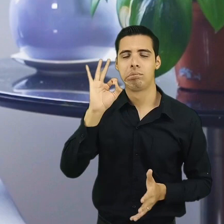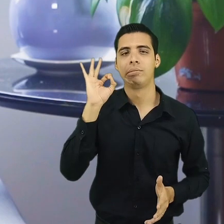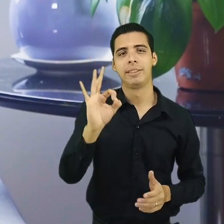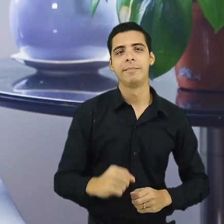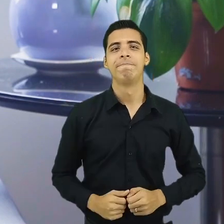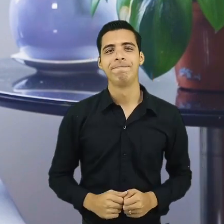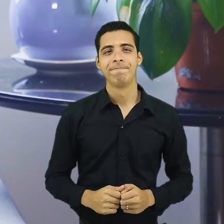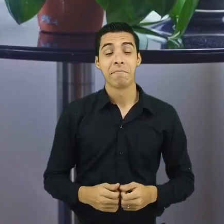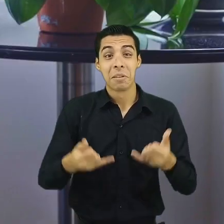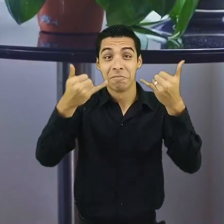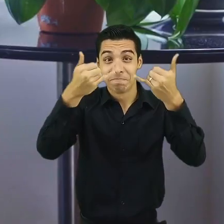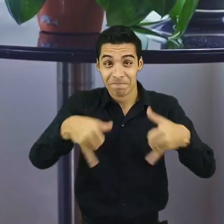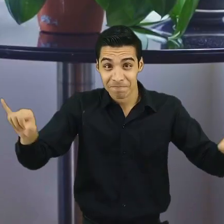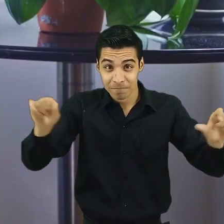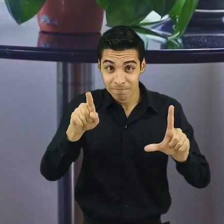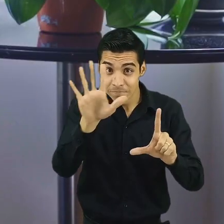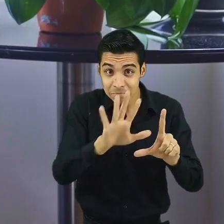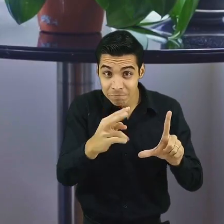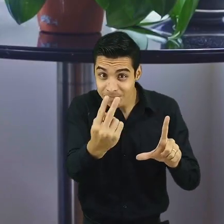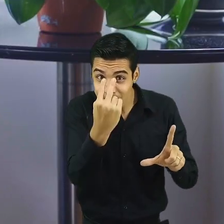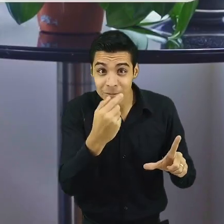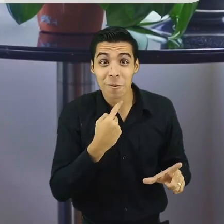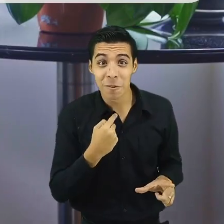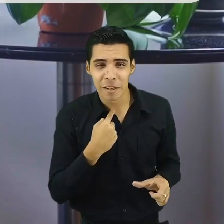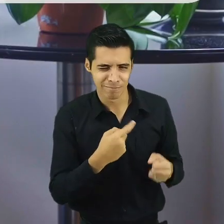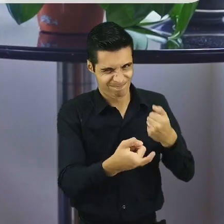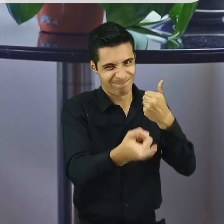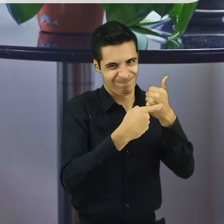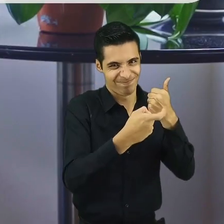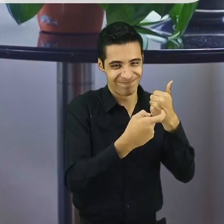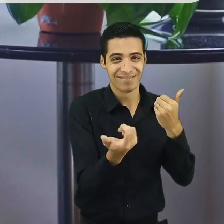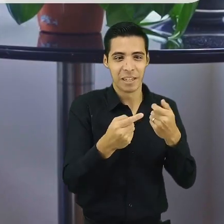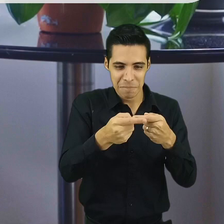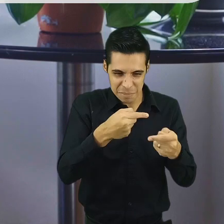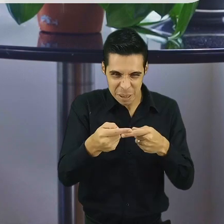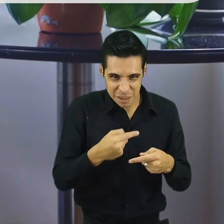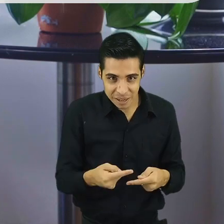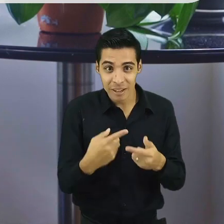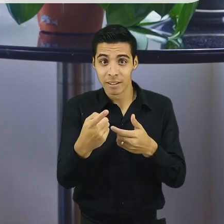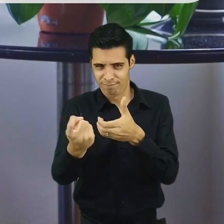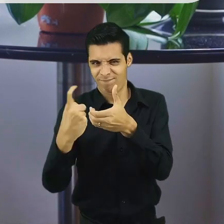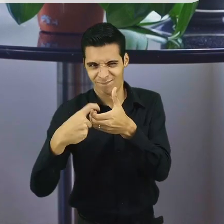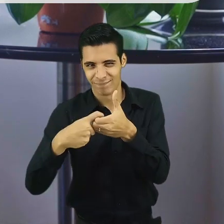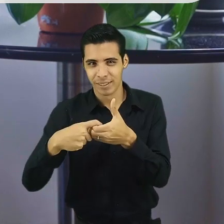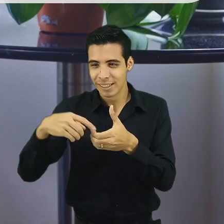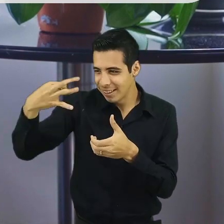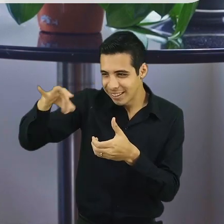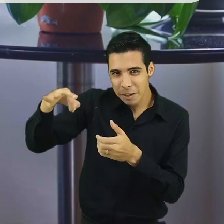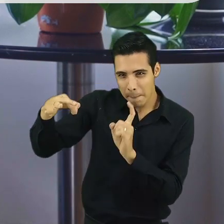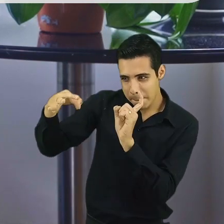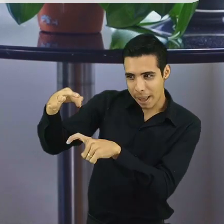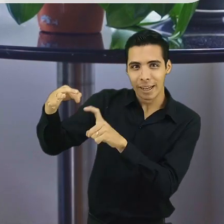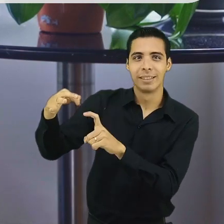súper recomendado este libro. Hasta aquí este vídeo, si te gustó no se te olvide dejarme tu like, tu comentario en la parte de abajo, suscribirte a este canal y